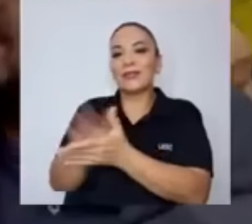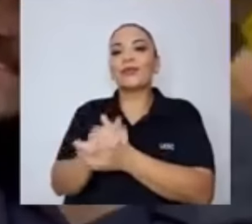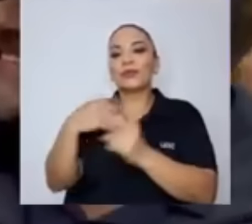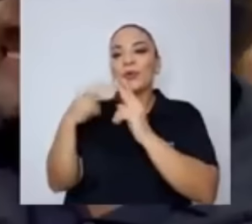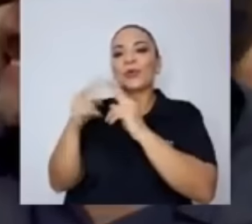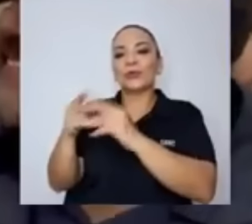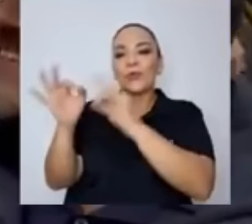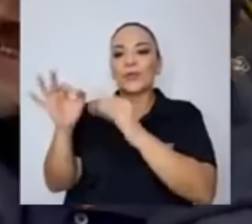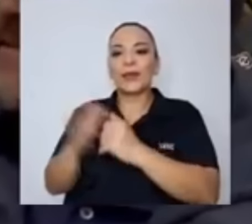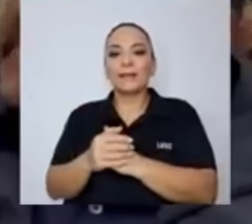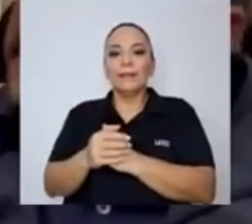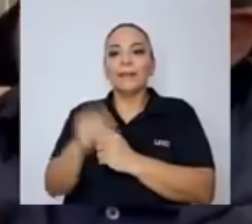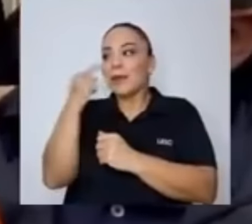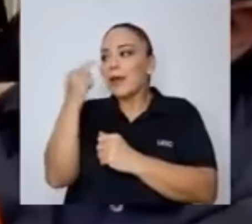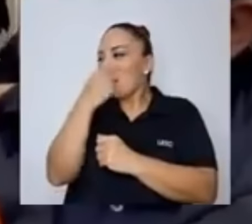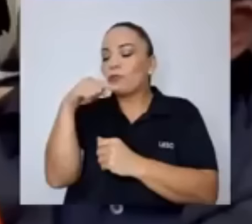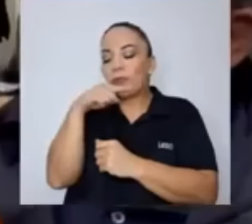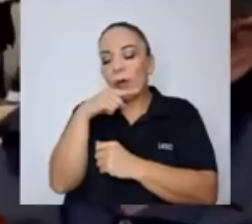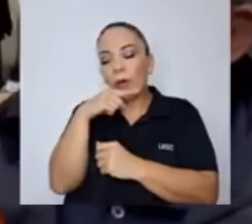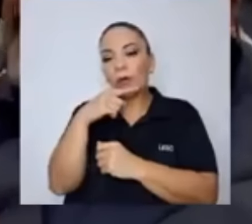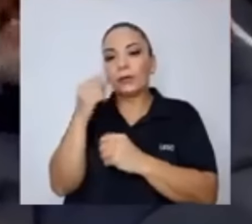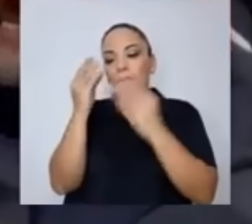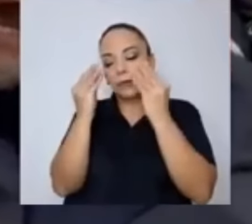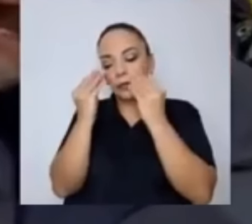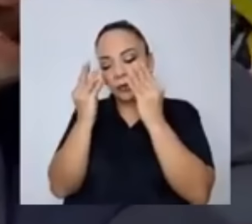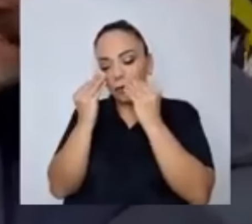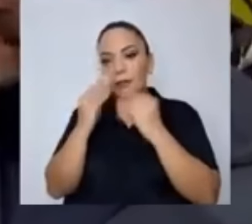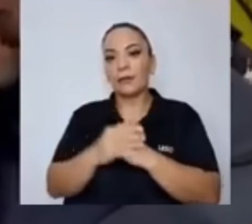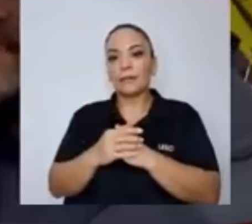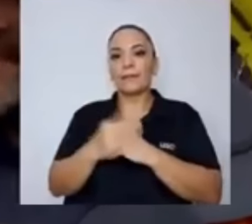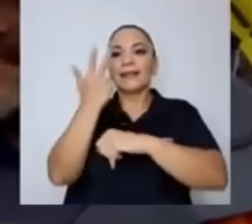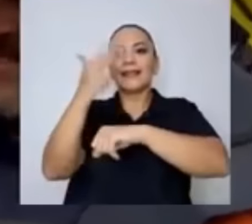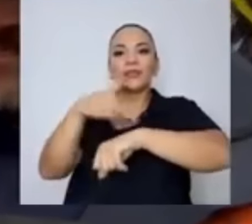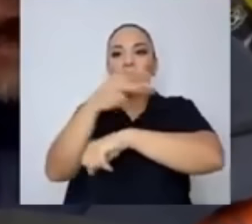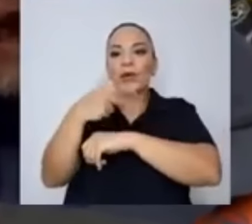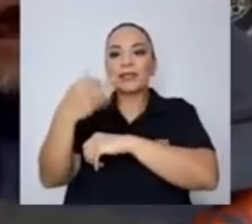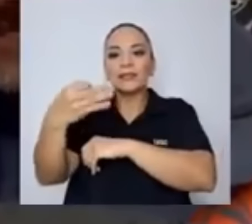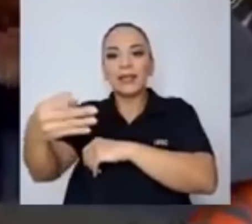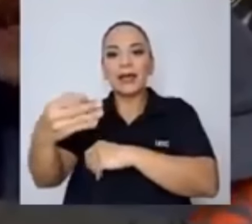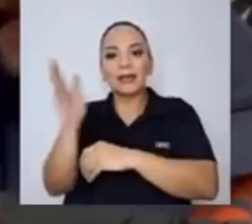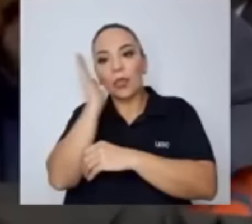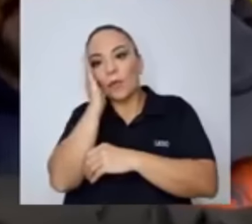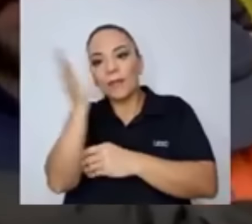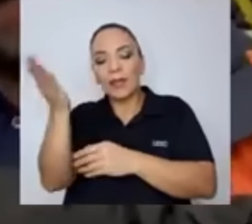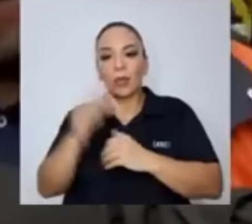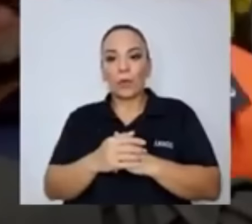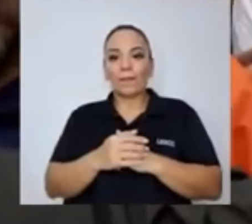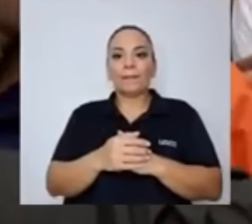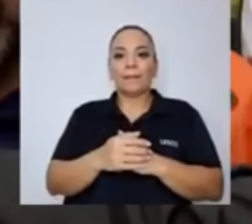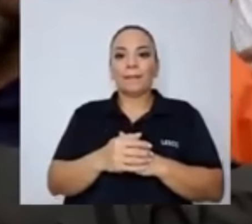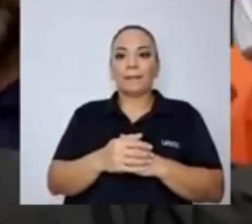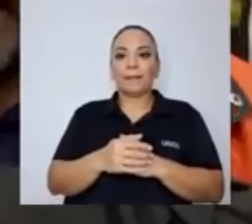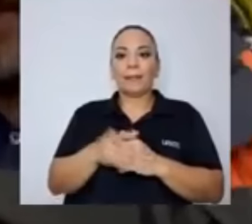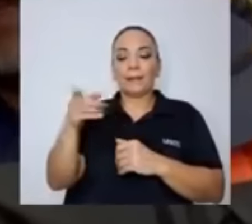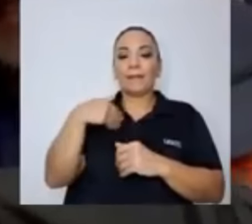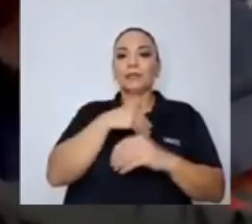conozco muy bien. Hey, vean los ojos rojos, cerradones. 3 horas diarias, es lo que yo le he hecho. Este señor estaba, el